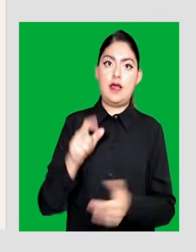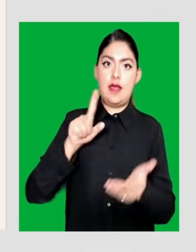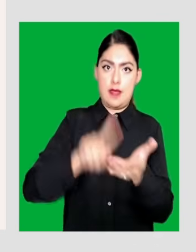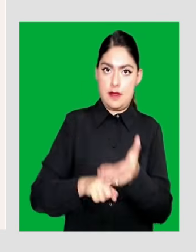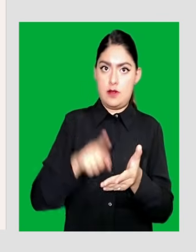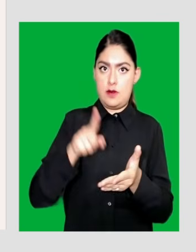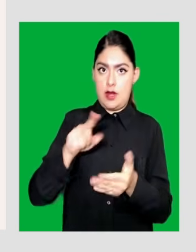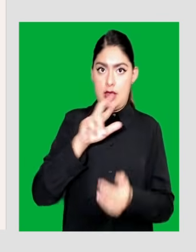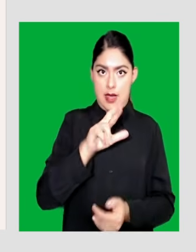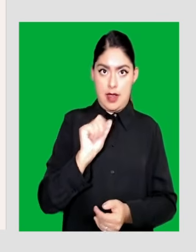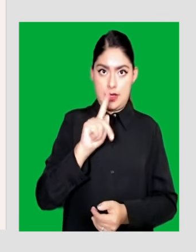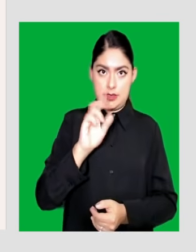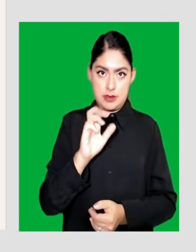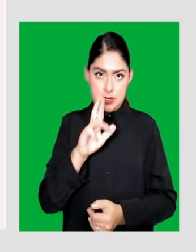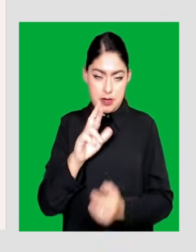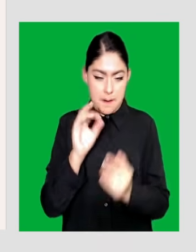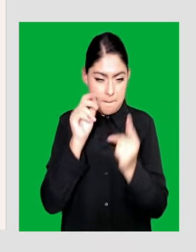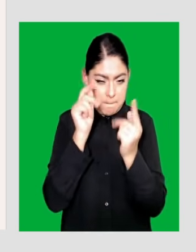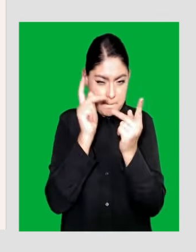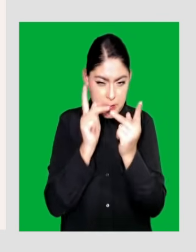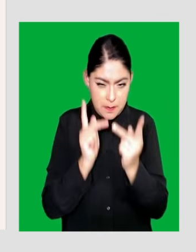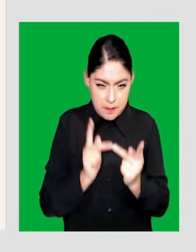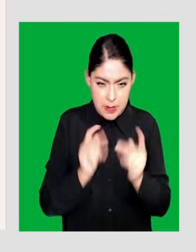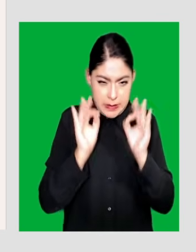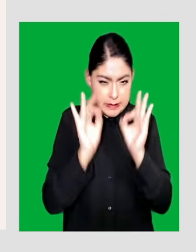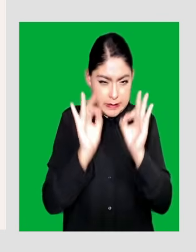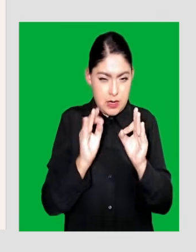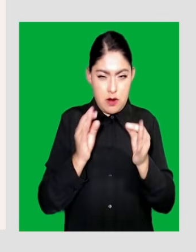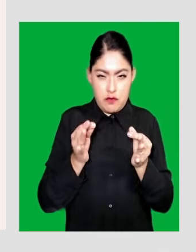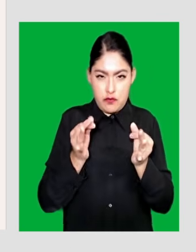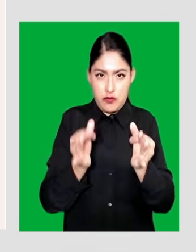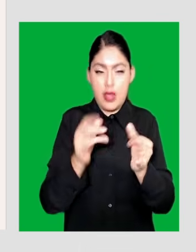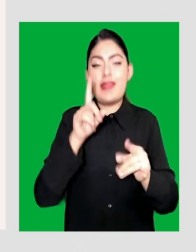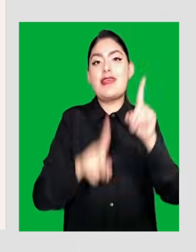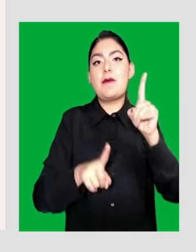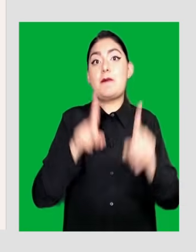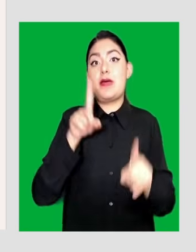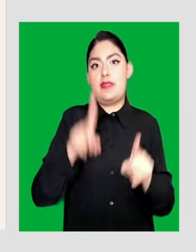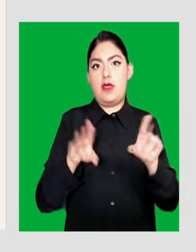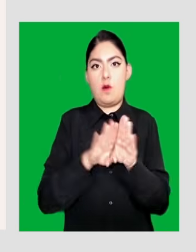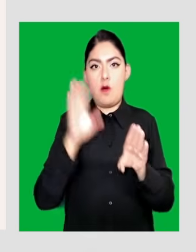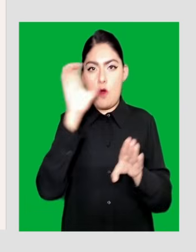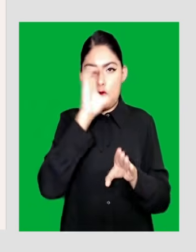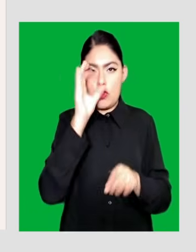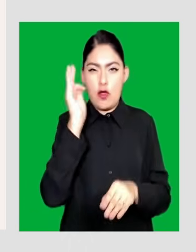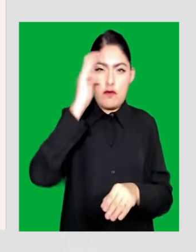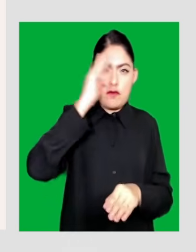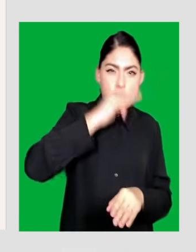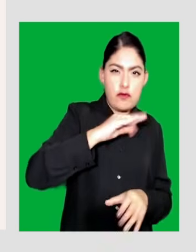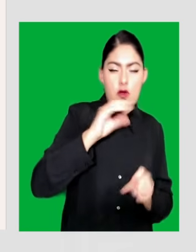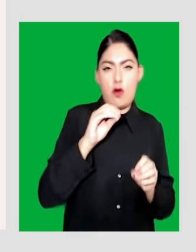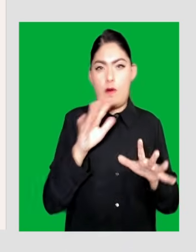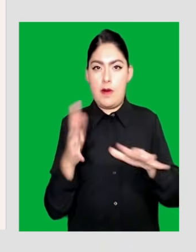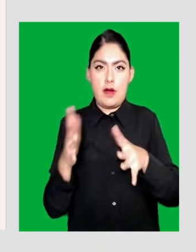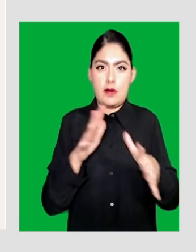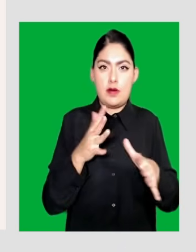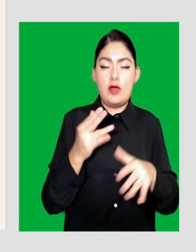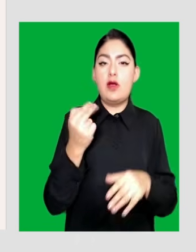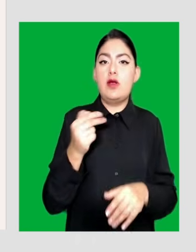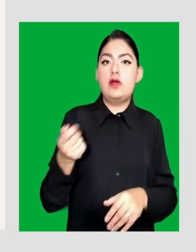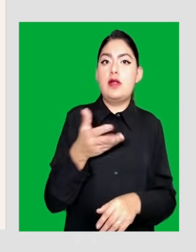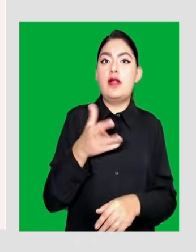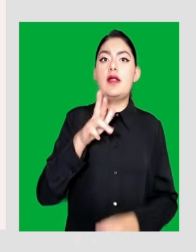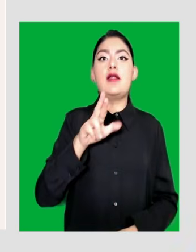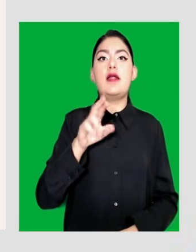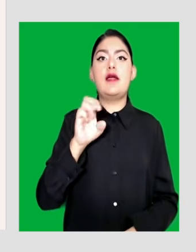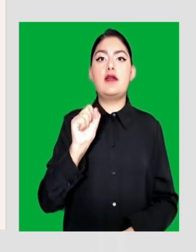a una fotografía. Puede ser una foto aérea de una ciudad o un modelo digital del terreno. El formato más común